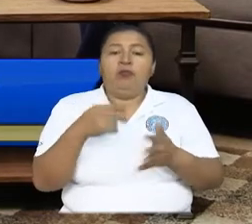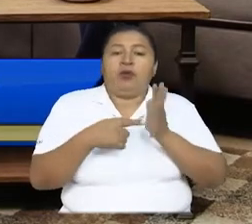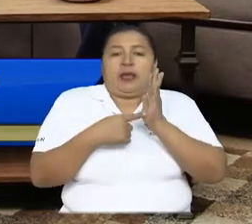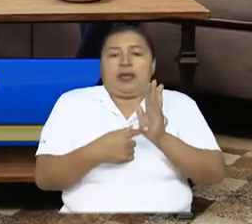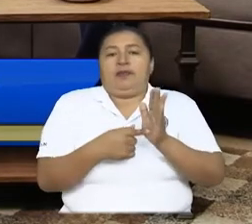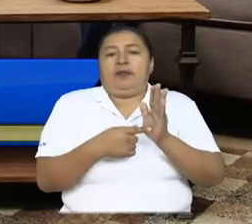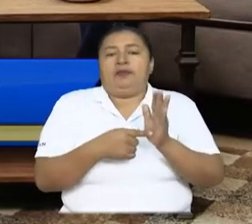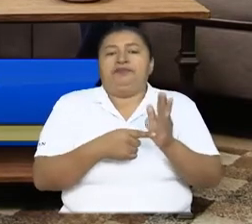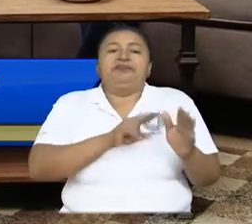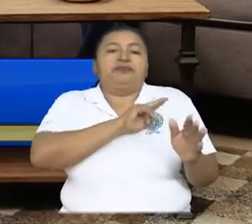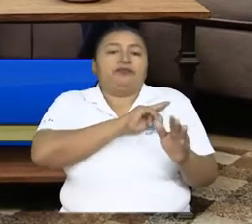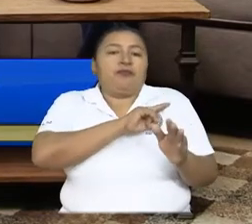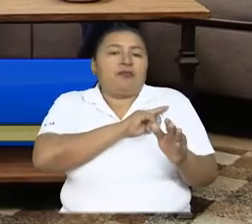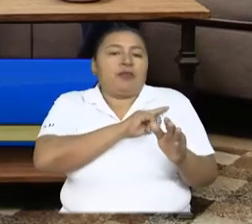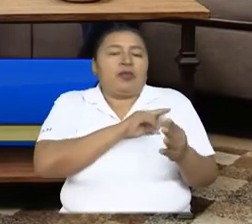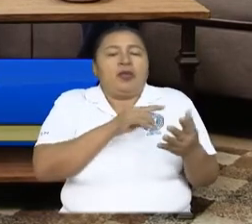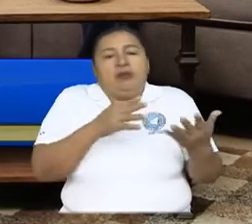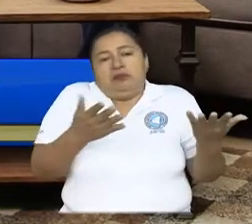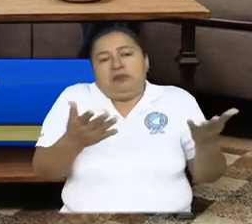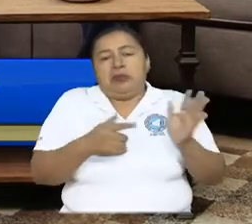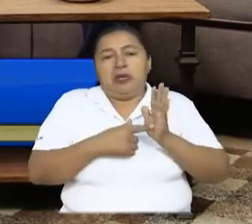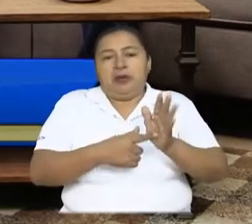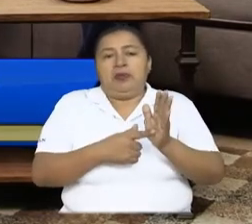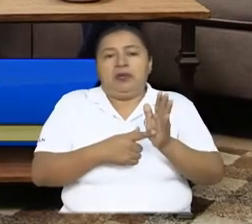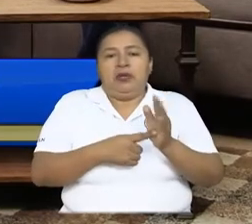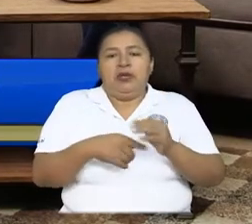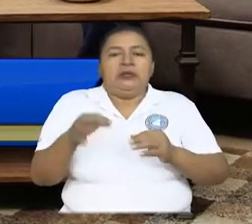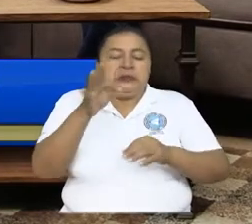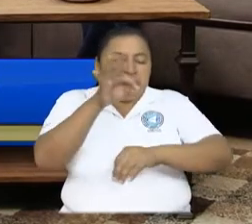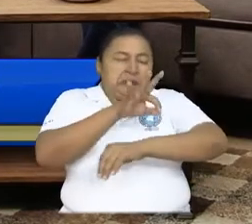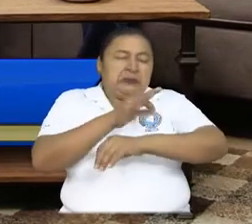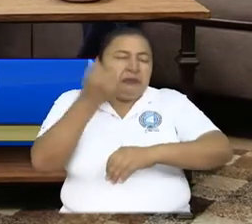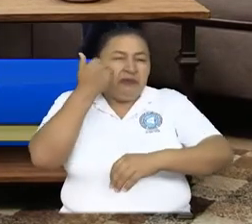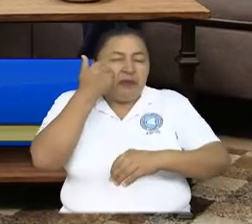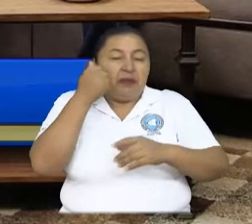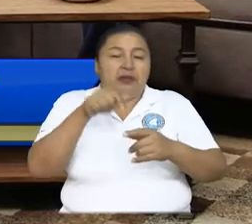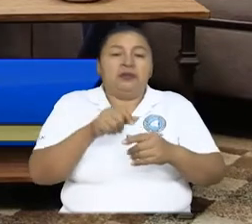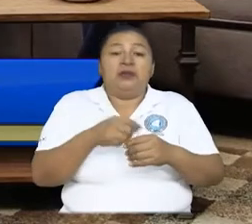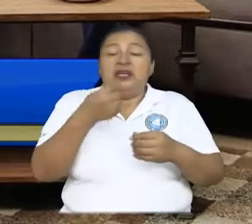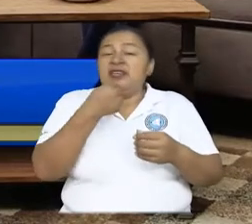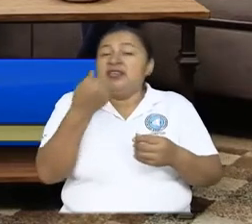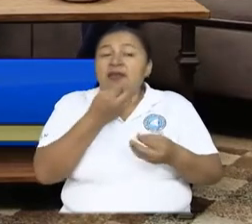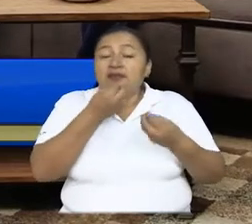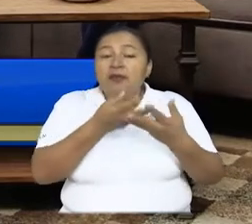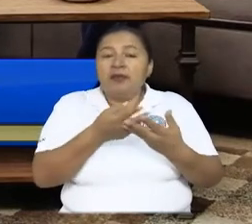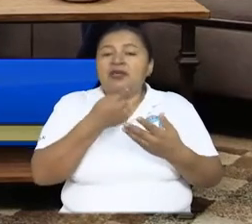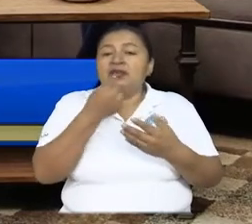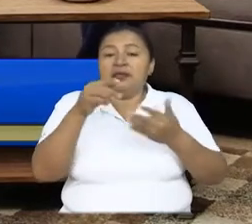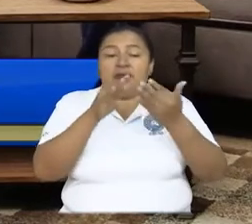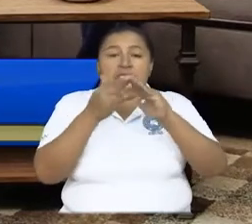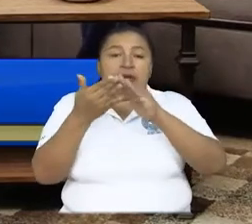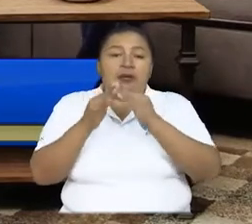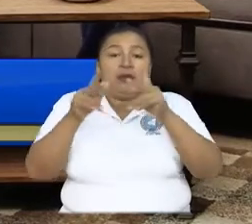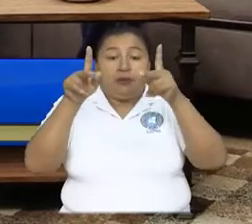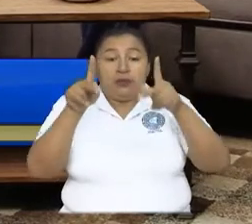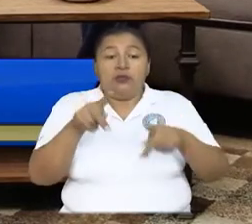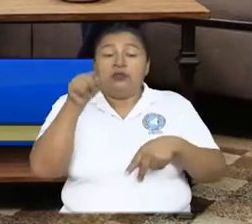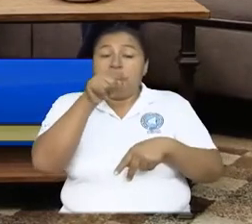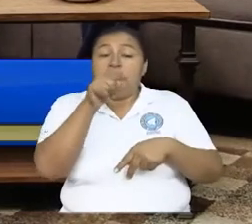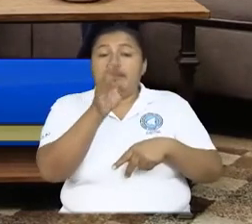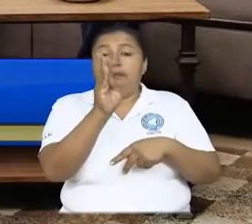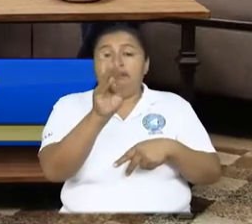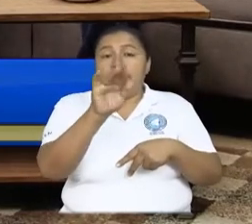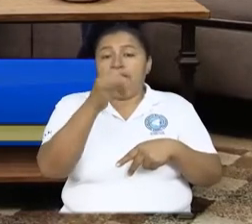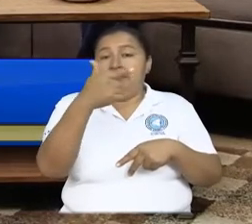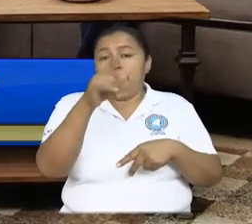surja digamos por ejemplo para el dengue que los que te dan información en el barrio son precisamente los brigadistas